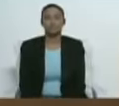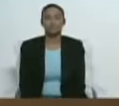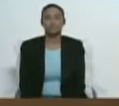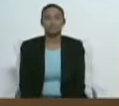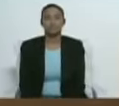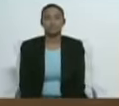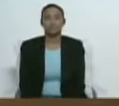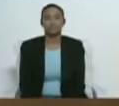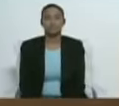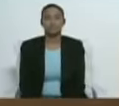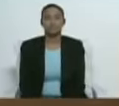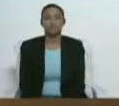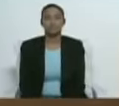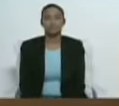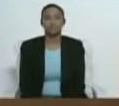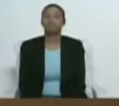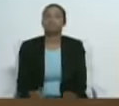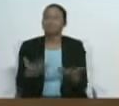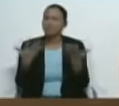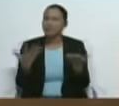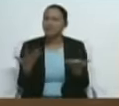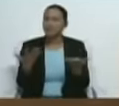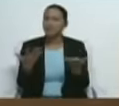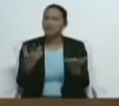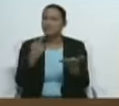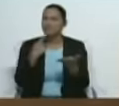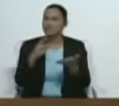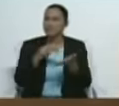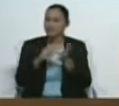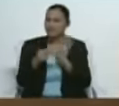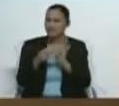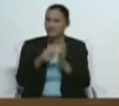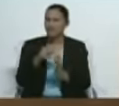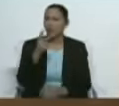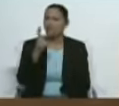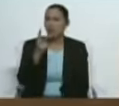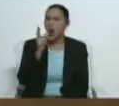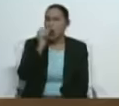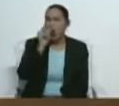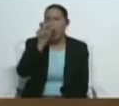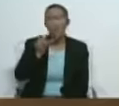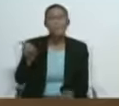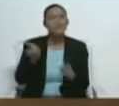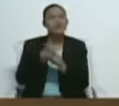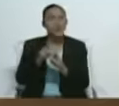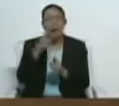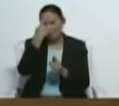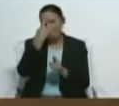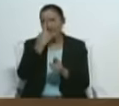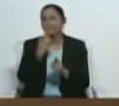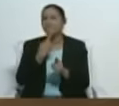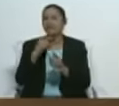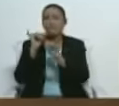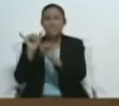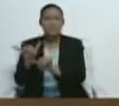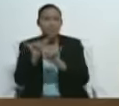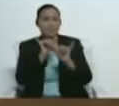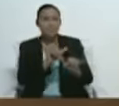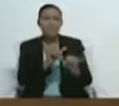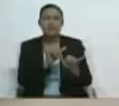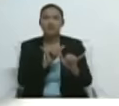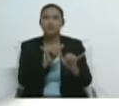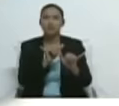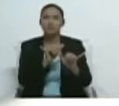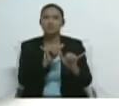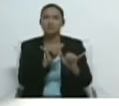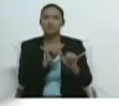Castillo es decir es un tipo de gente pareciera to todos tienen el mismo perfil no los buscan